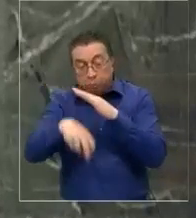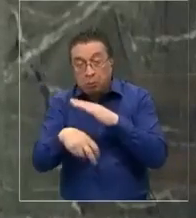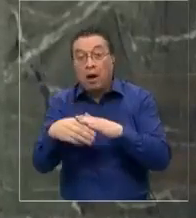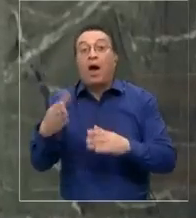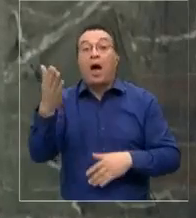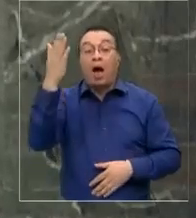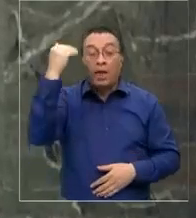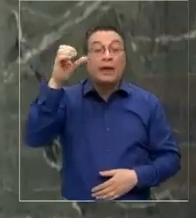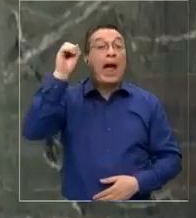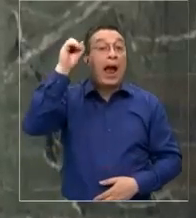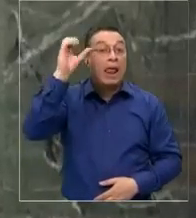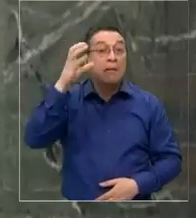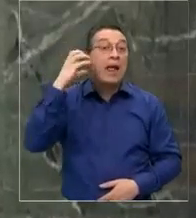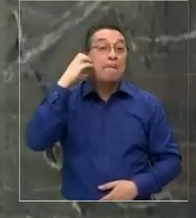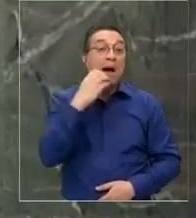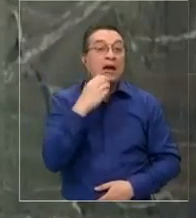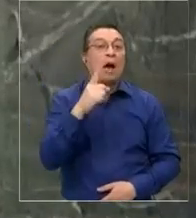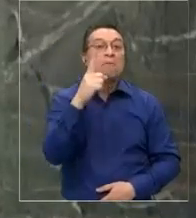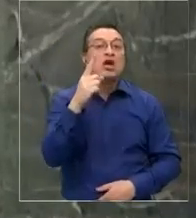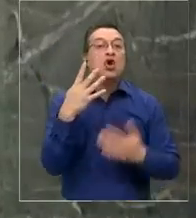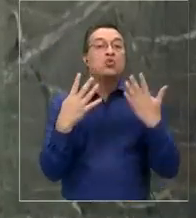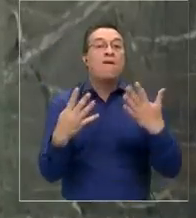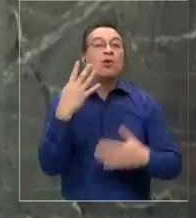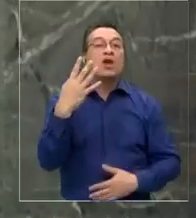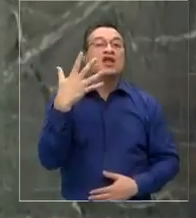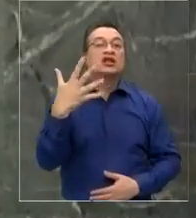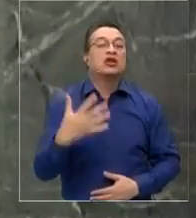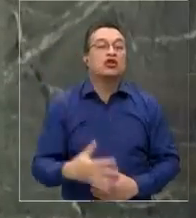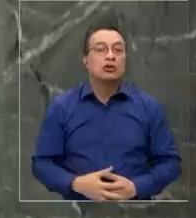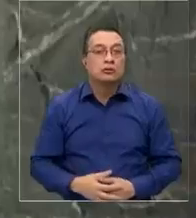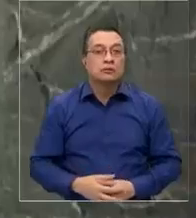búnker de Berlín en mayo de